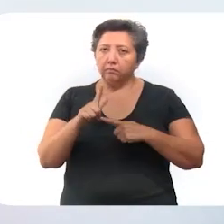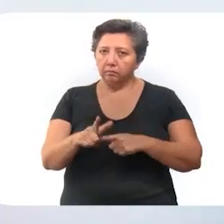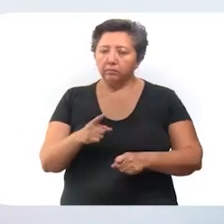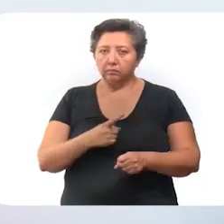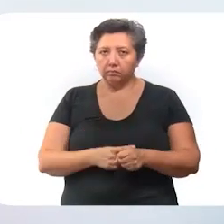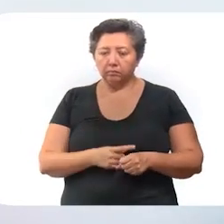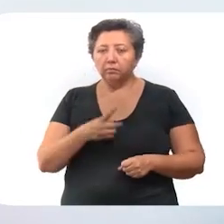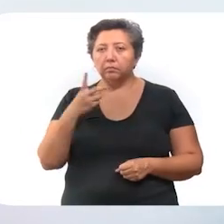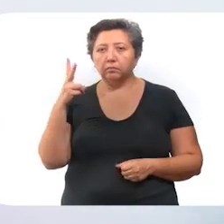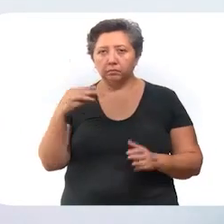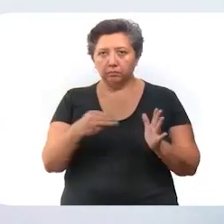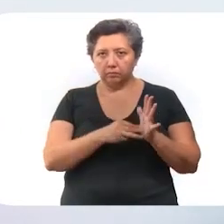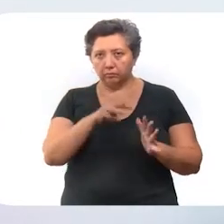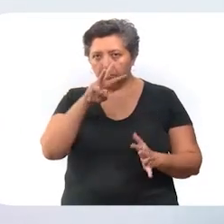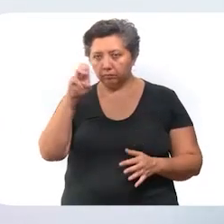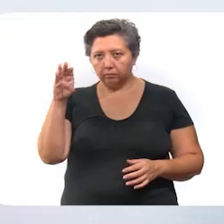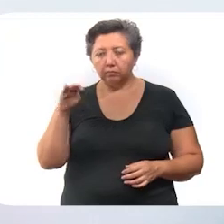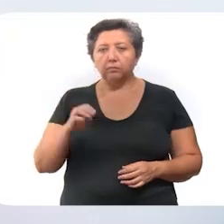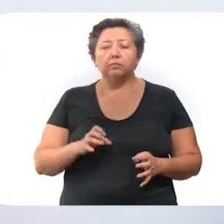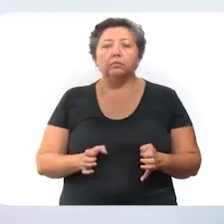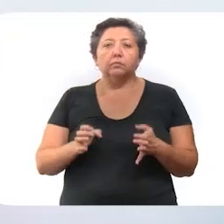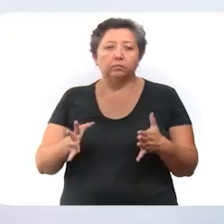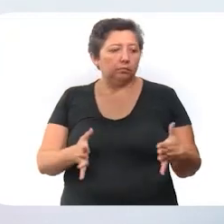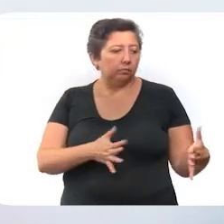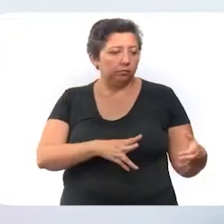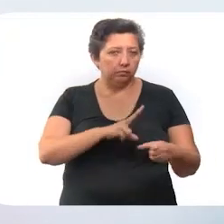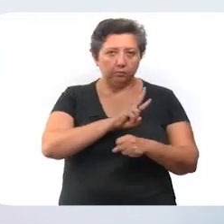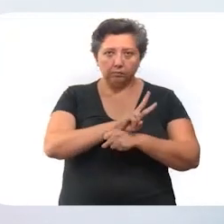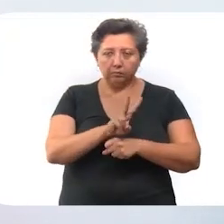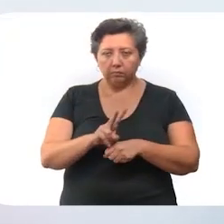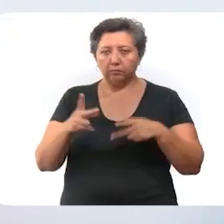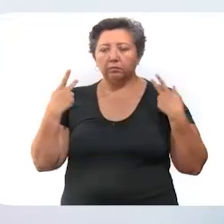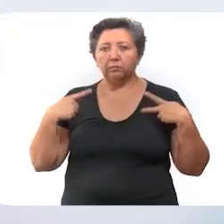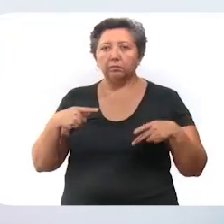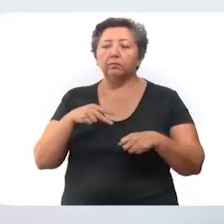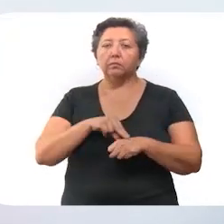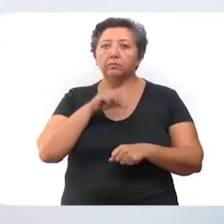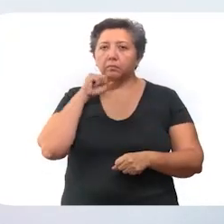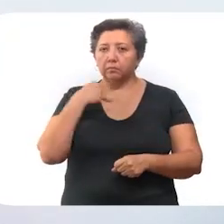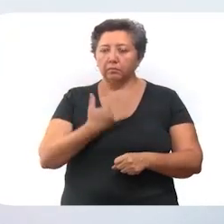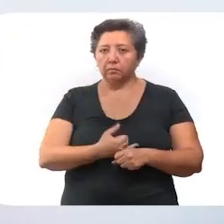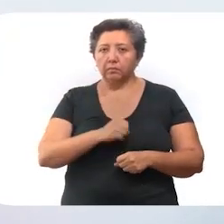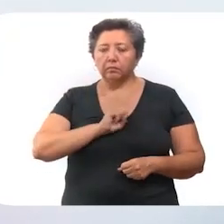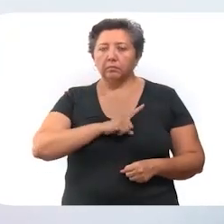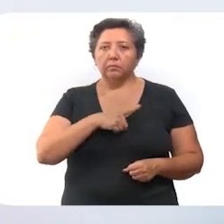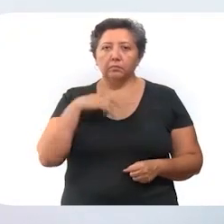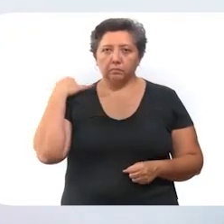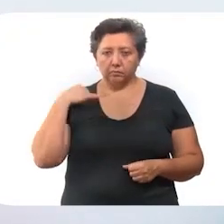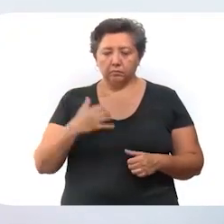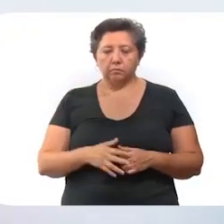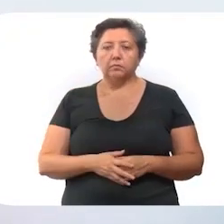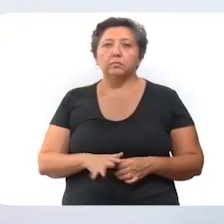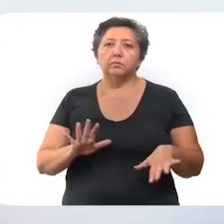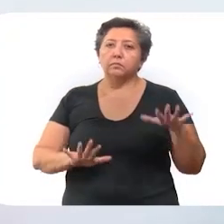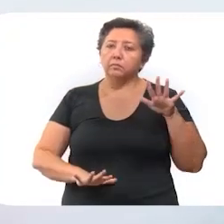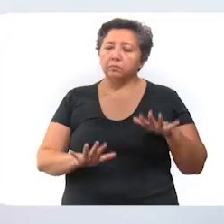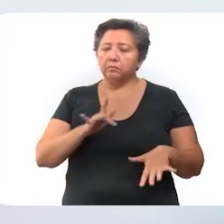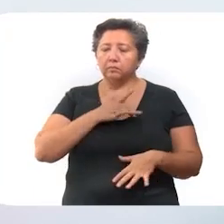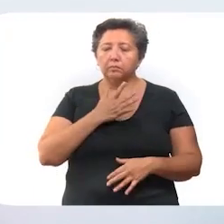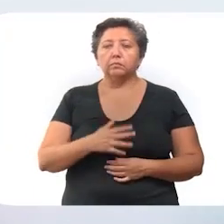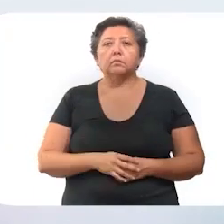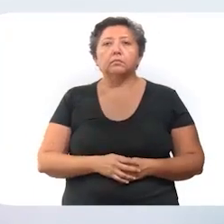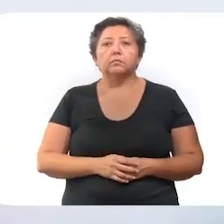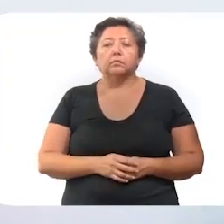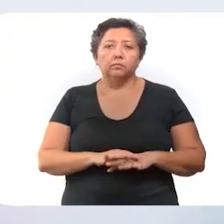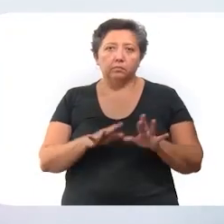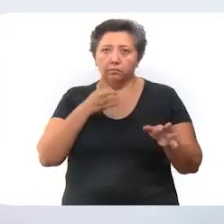casos activos, 2.390 están estables, aislados, monitoreados por personal médico de la Secretaría de Salud. Presentan